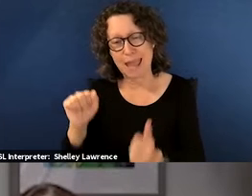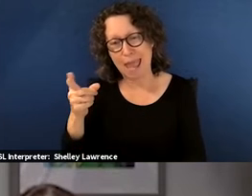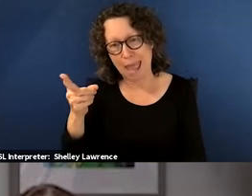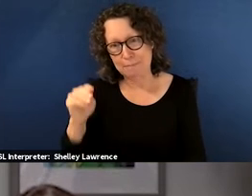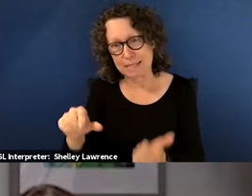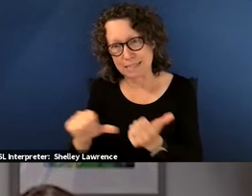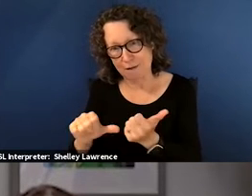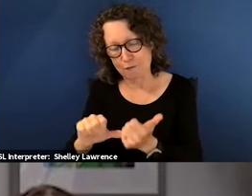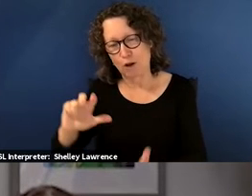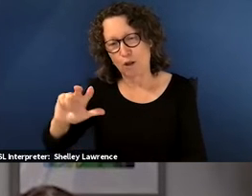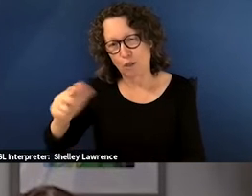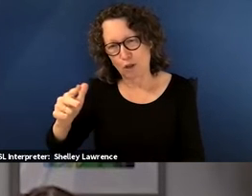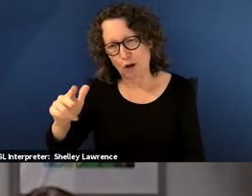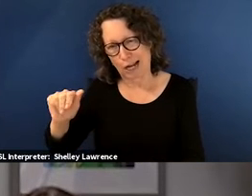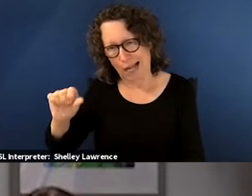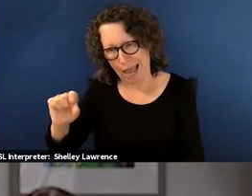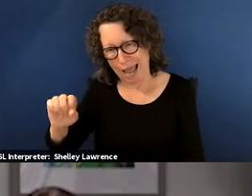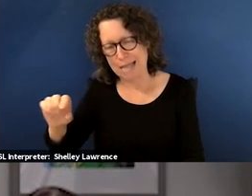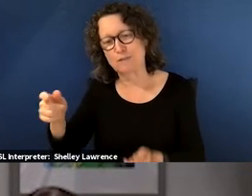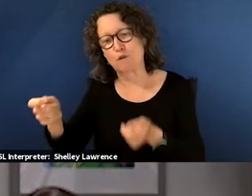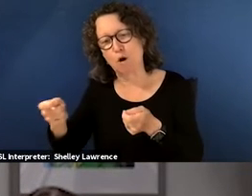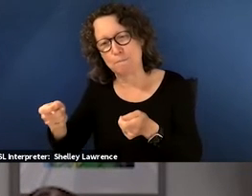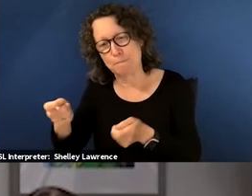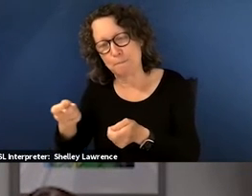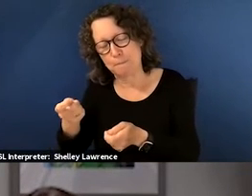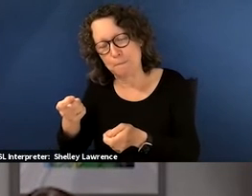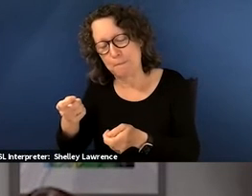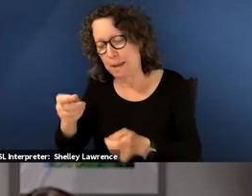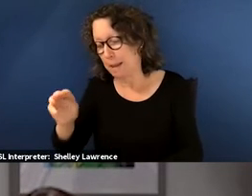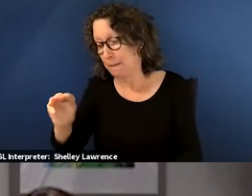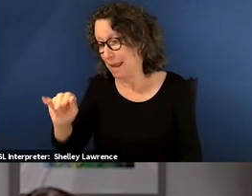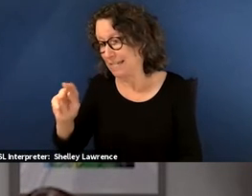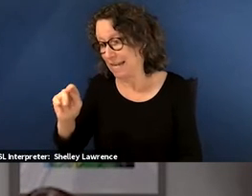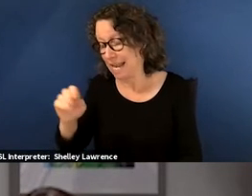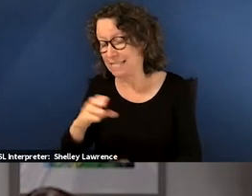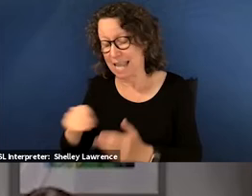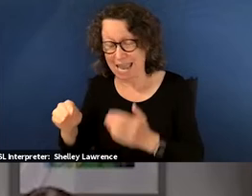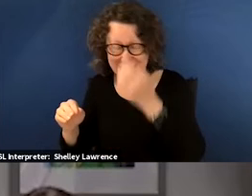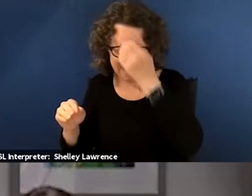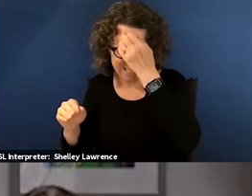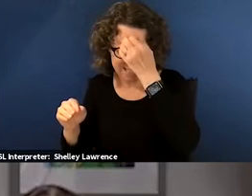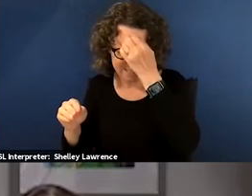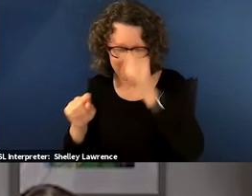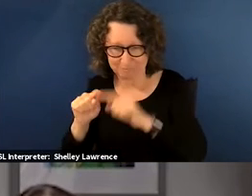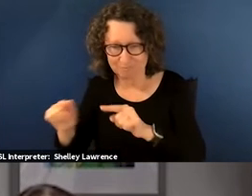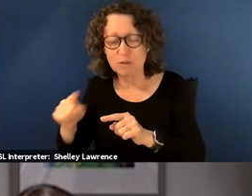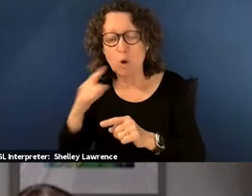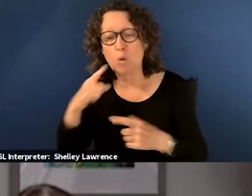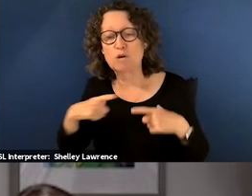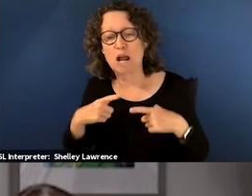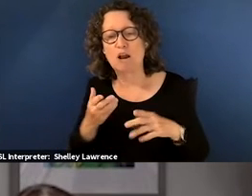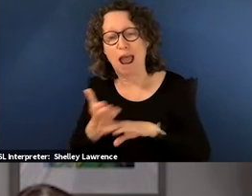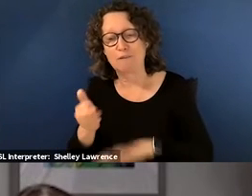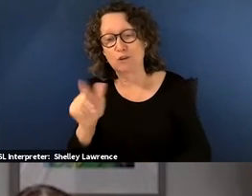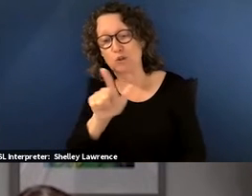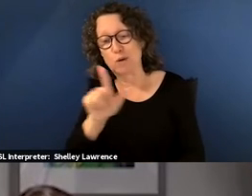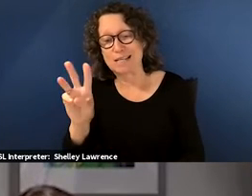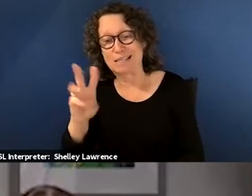administrativa de tercera clase para mantenimiento y operaciones. Ella se retira con 26 años de